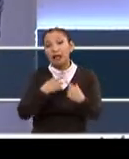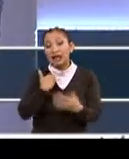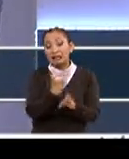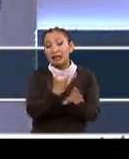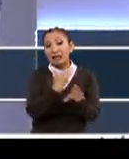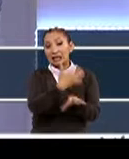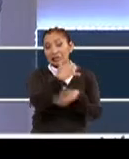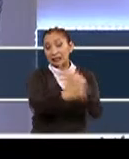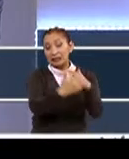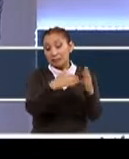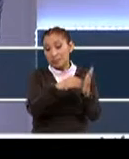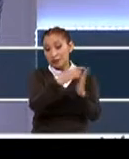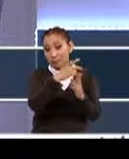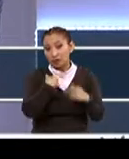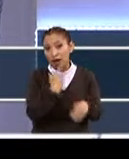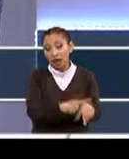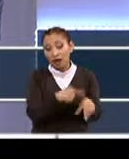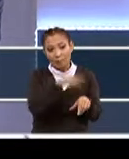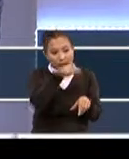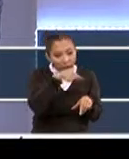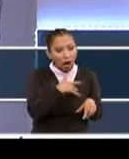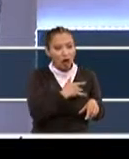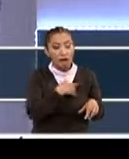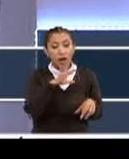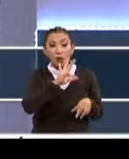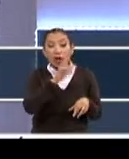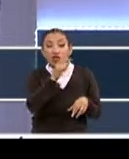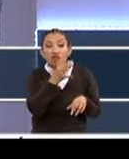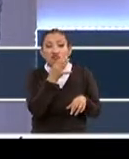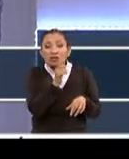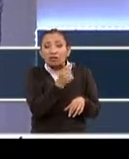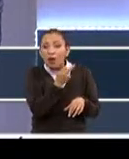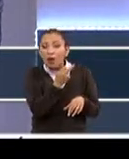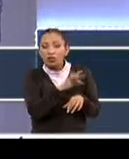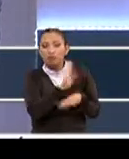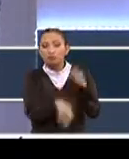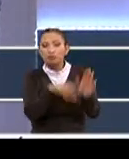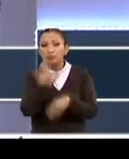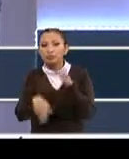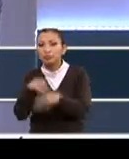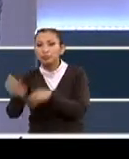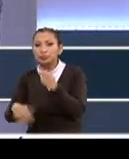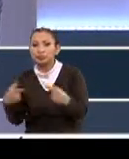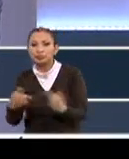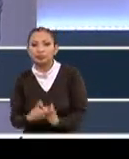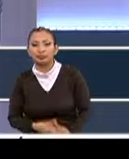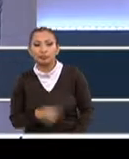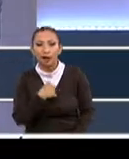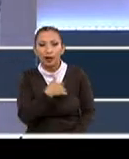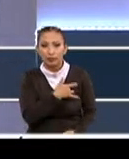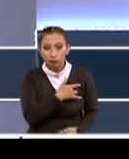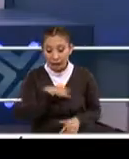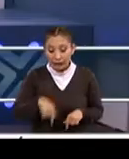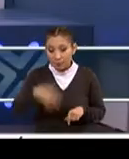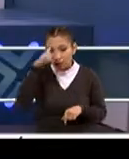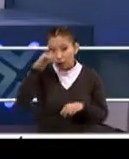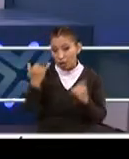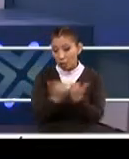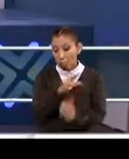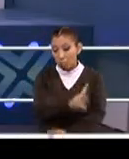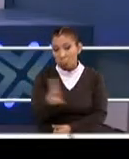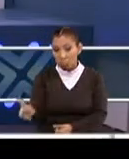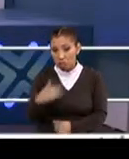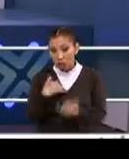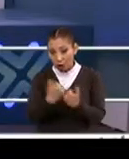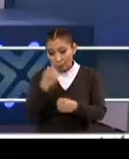hay 15 millones de personas enfermas y cada 42 segundos está estimado que se presentará un infarto cardíaco. En México no es diferente, en México